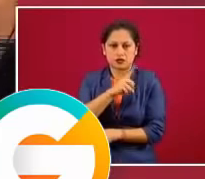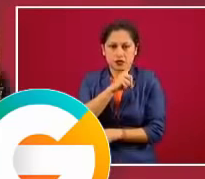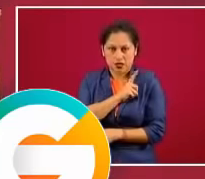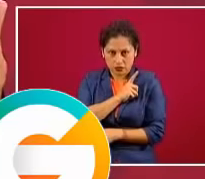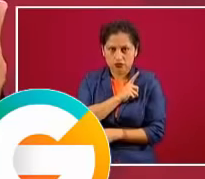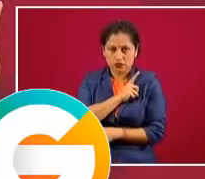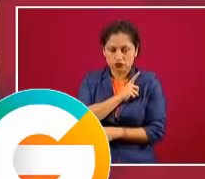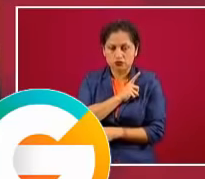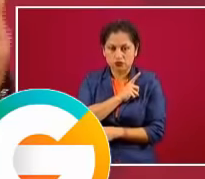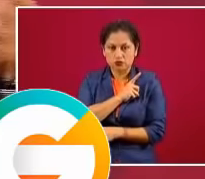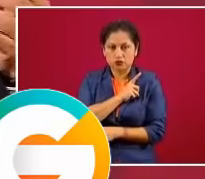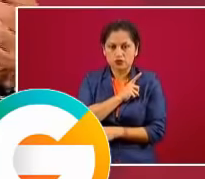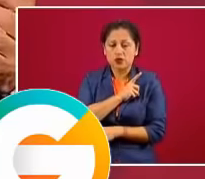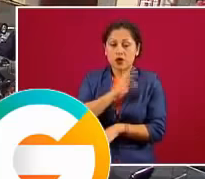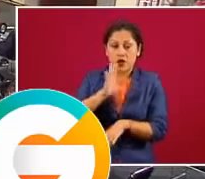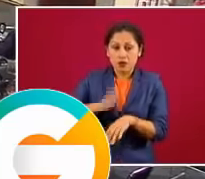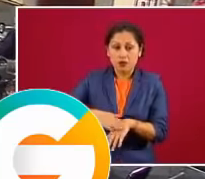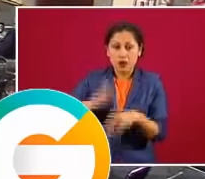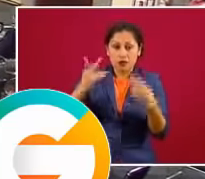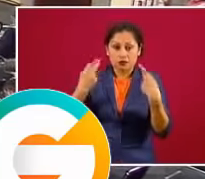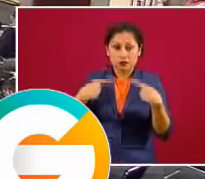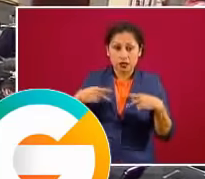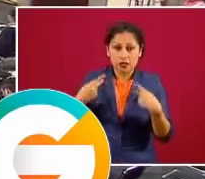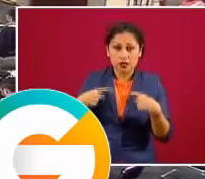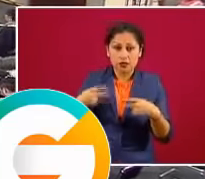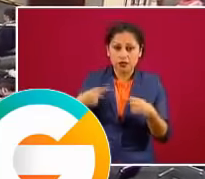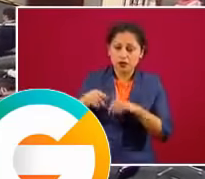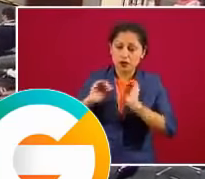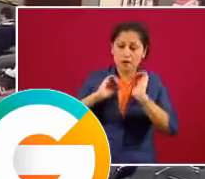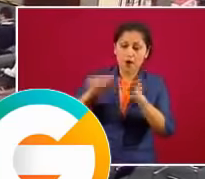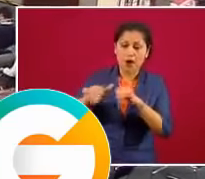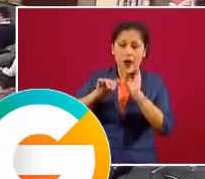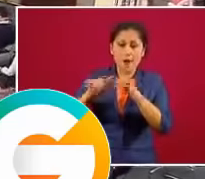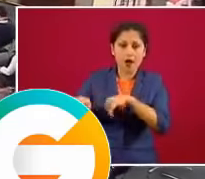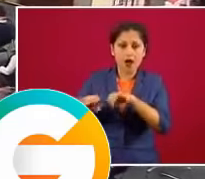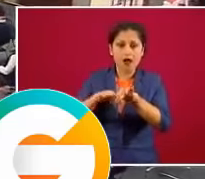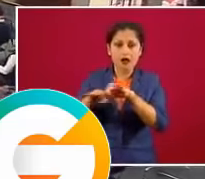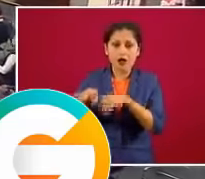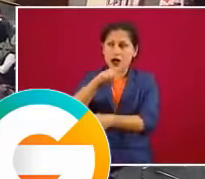más contratación de personal, más adquisición de equipos,